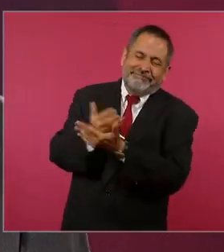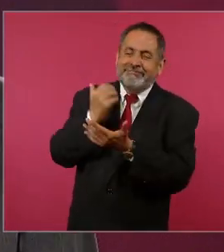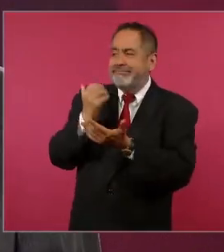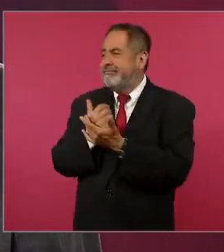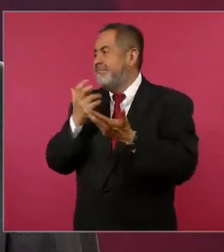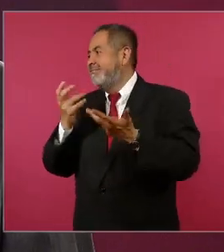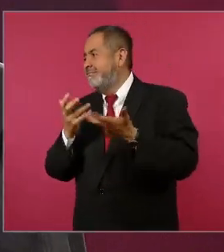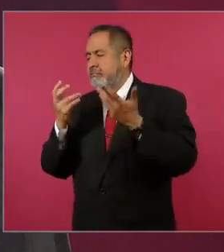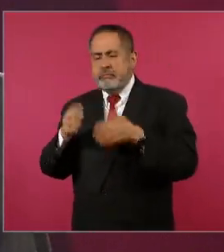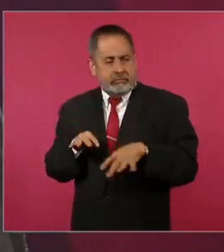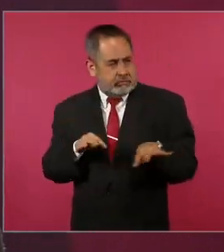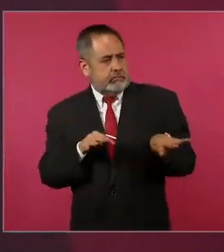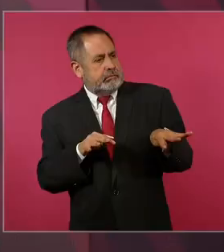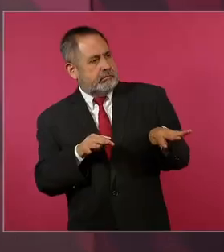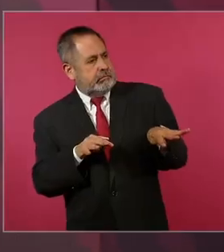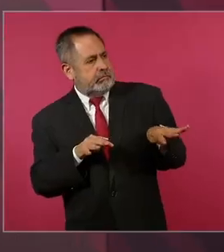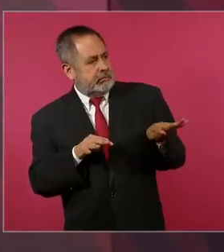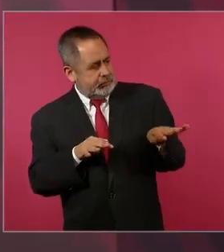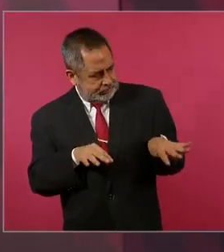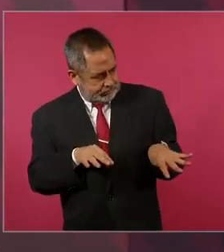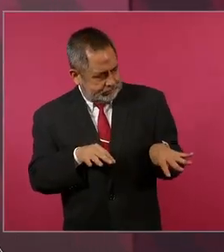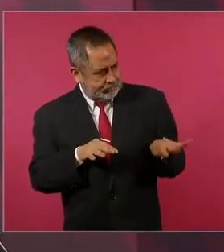pero un espectáculo realmente